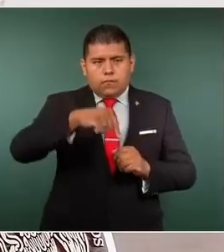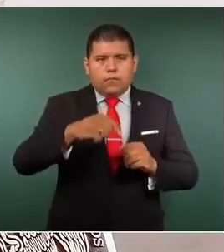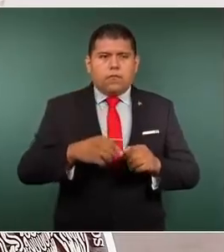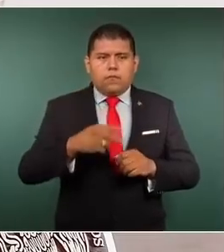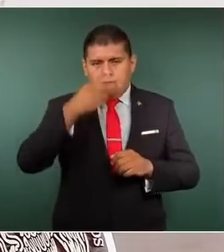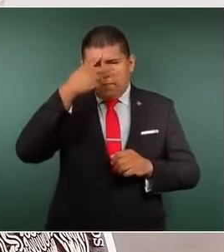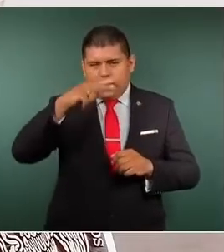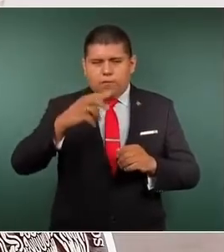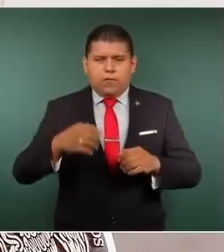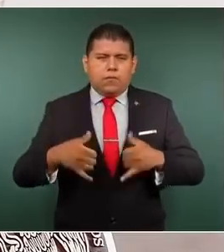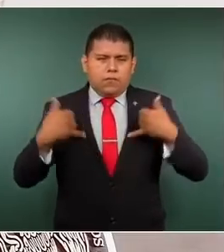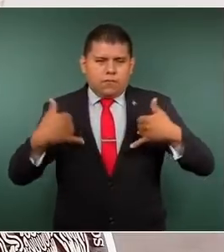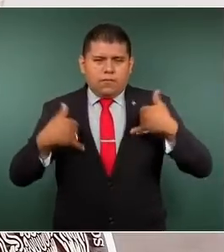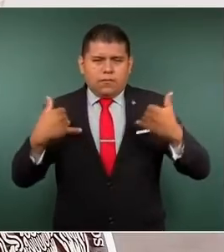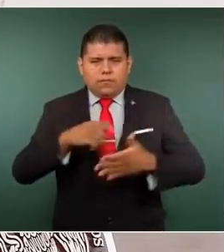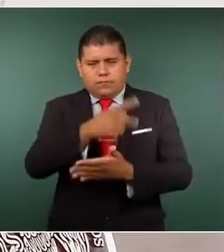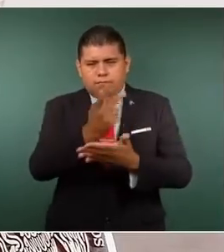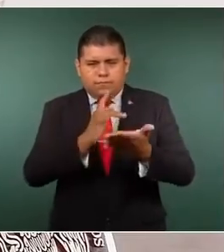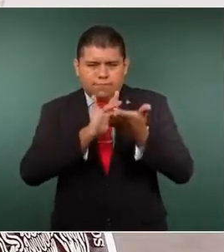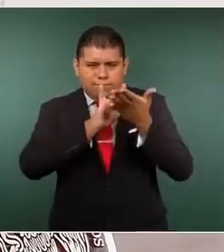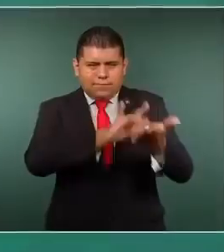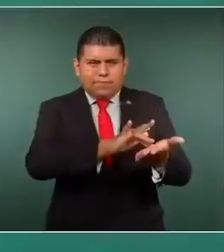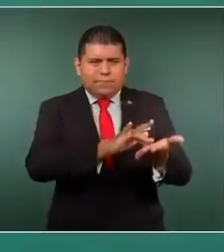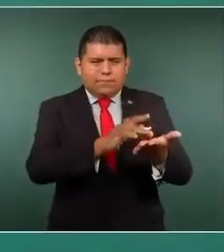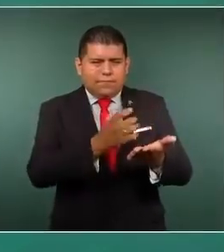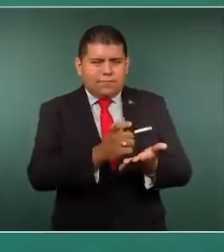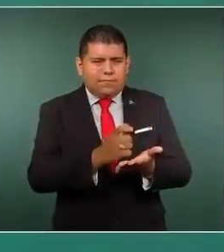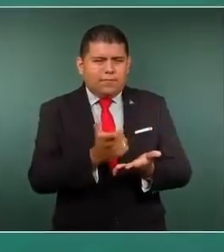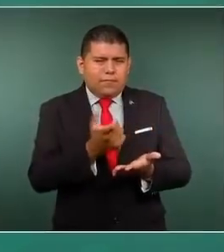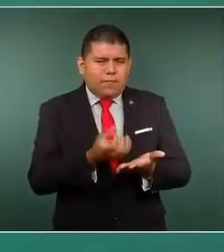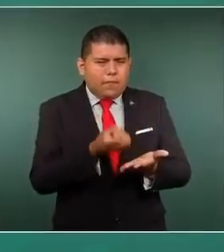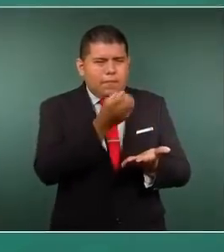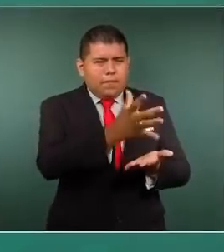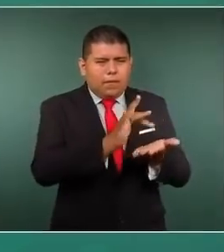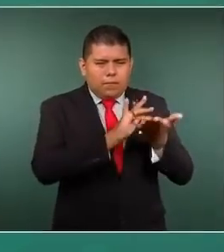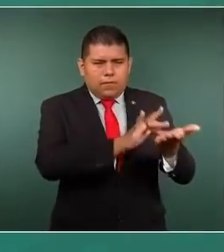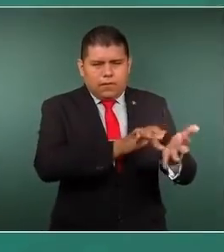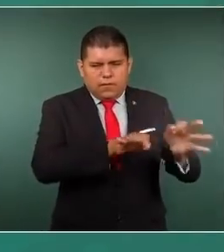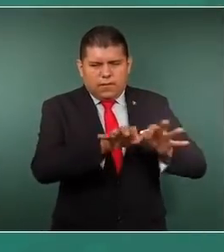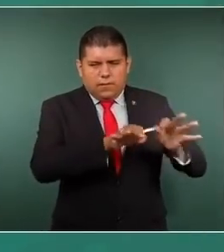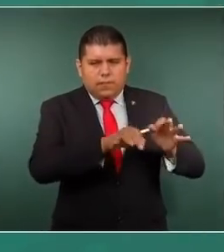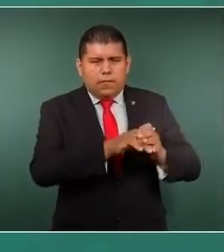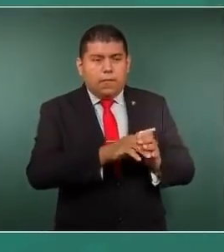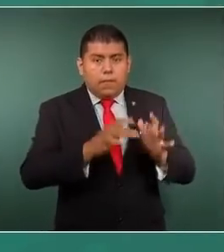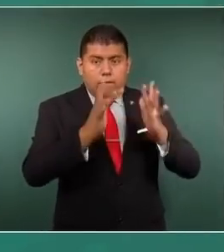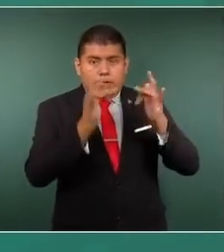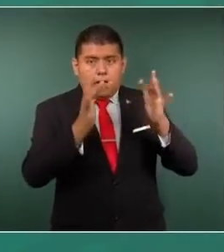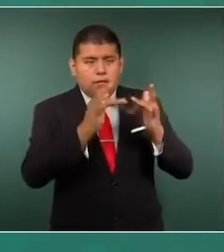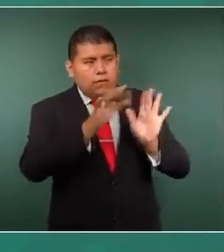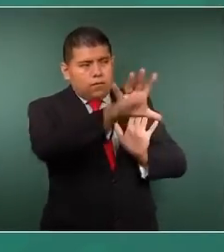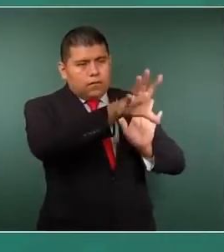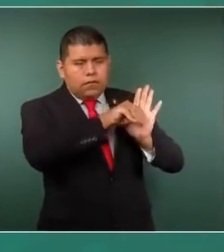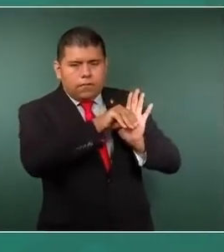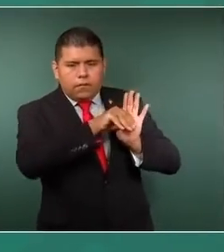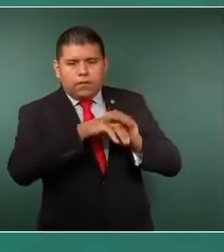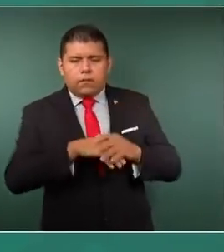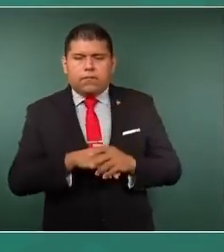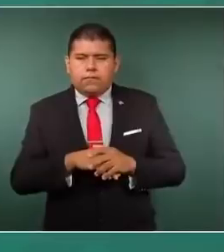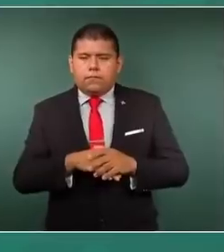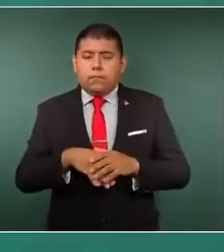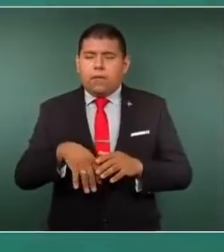jóvenes lo que estamos haciendo nosotros mientras los conservadores